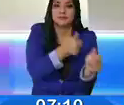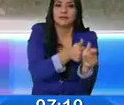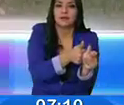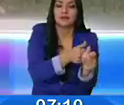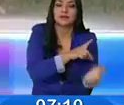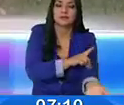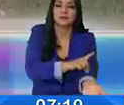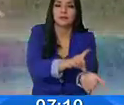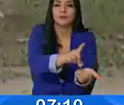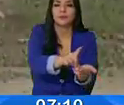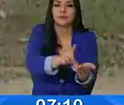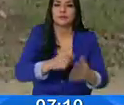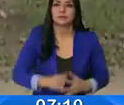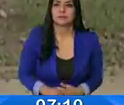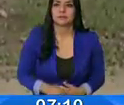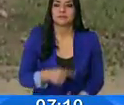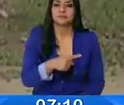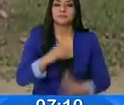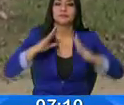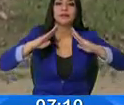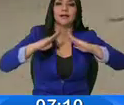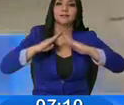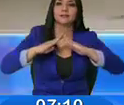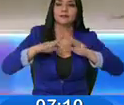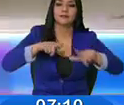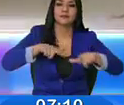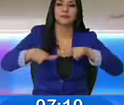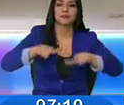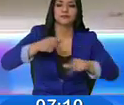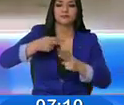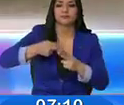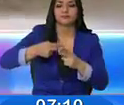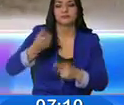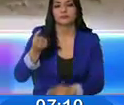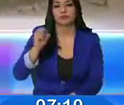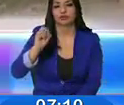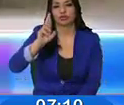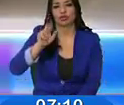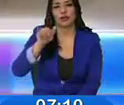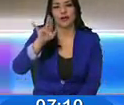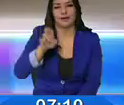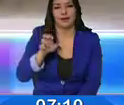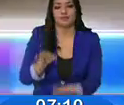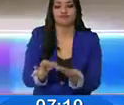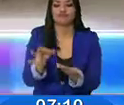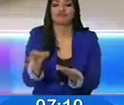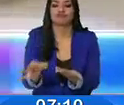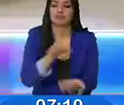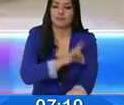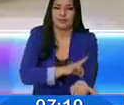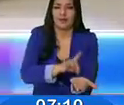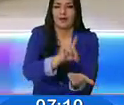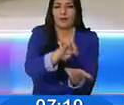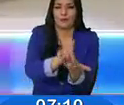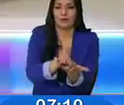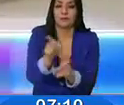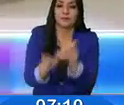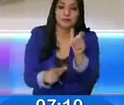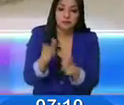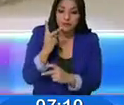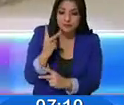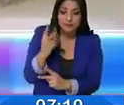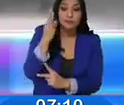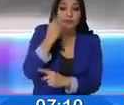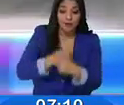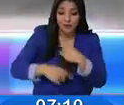Daule. Todo ocurrió en esa vivienda del sector conocido como La Soraya, en el recinto Pueblo Nuevo del Cantón Daule, donde algunos auxiliaron a la